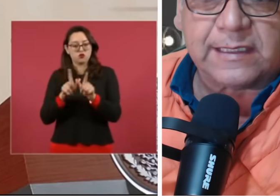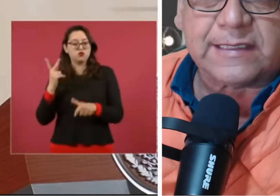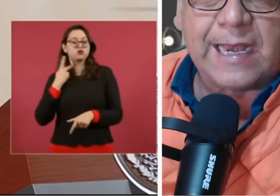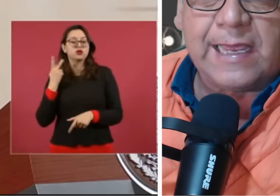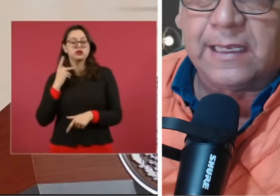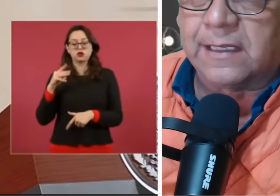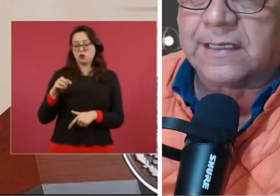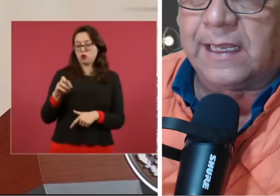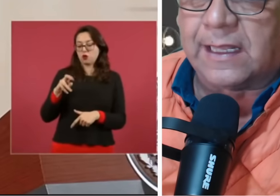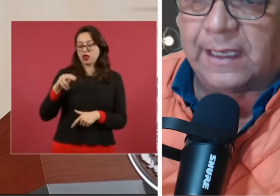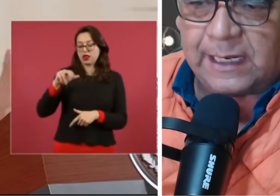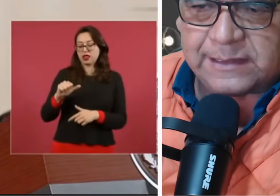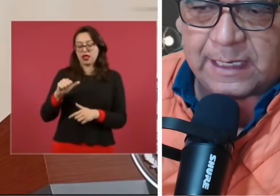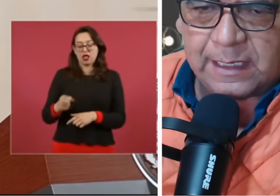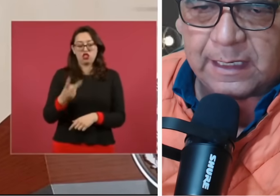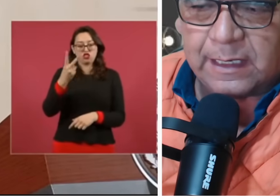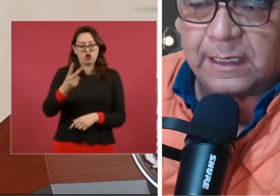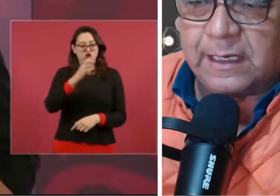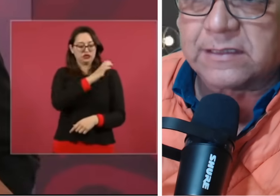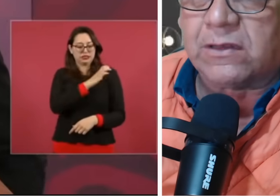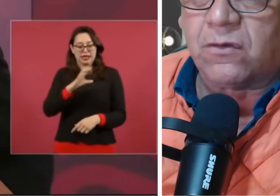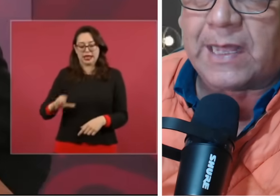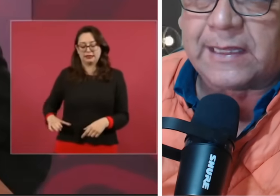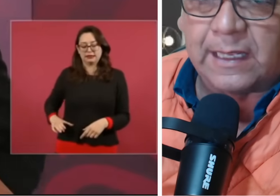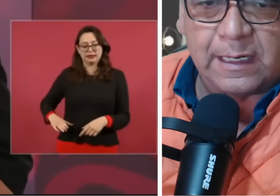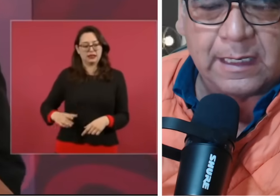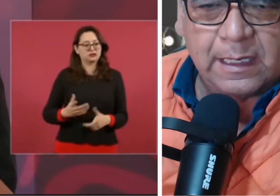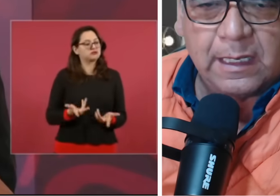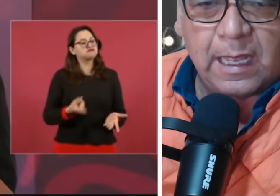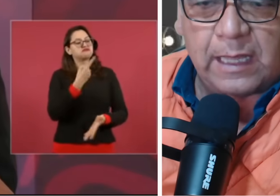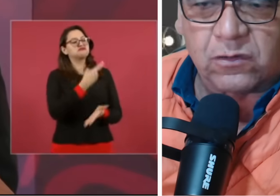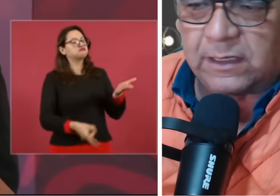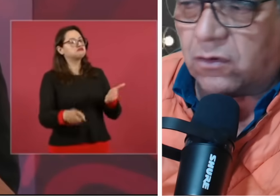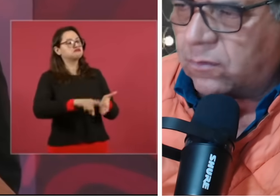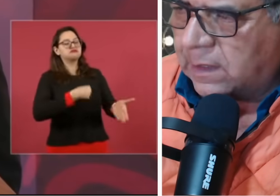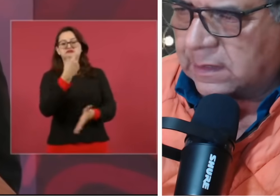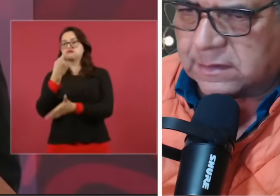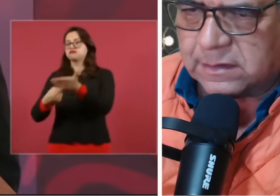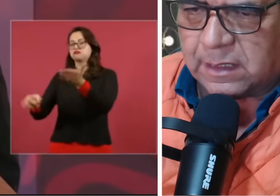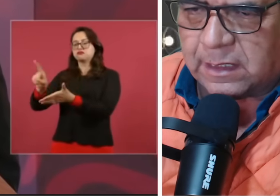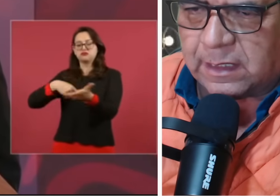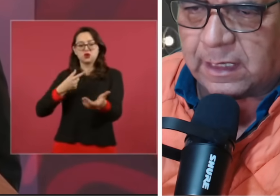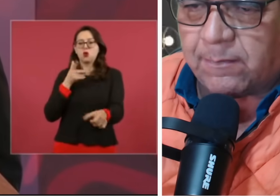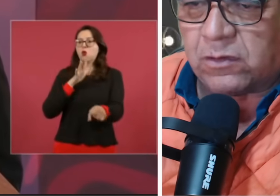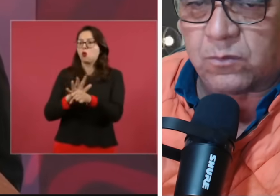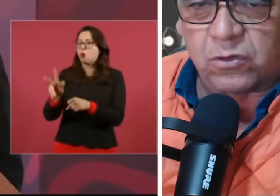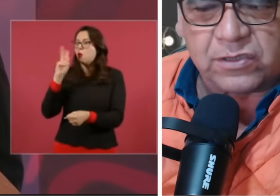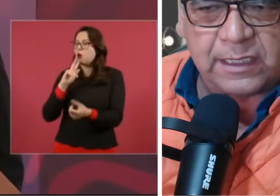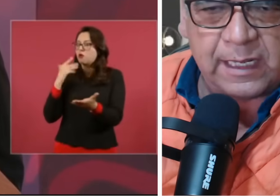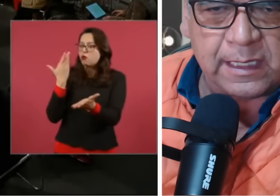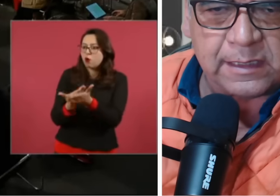gente se sale y enseguida regresa y es cuando mata a 12 jóvenes. Quema